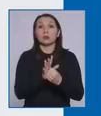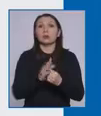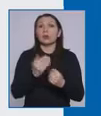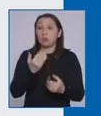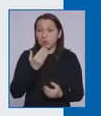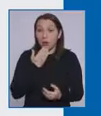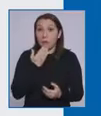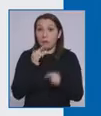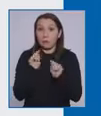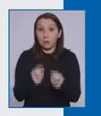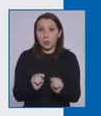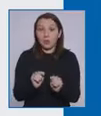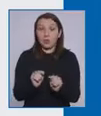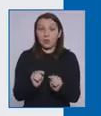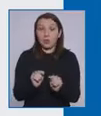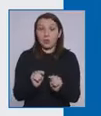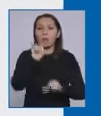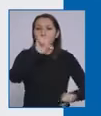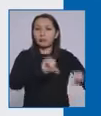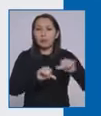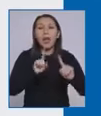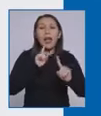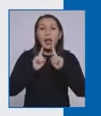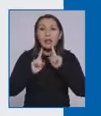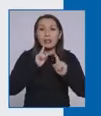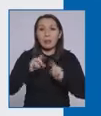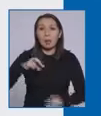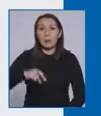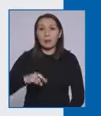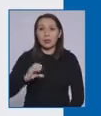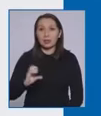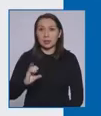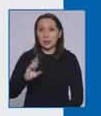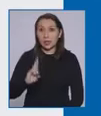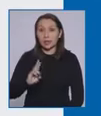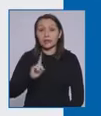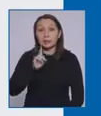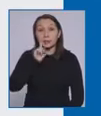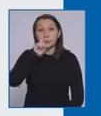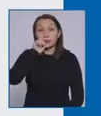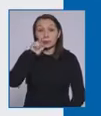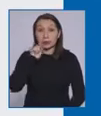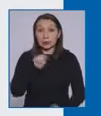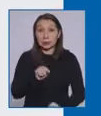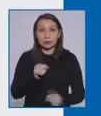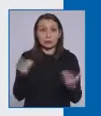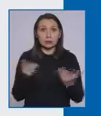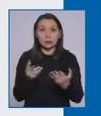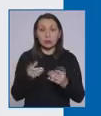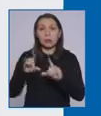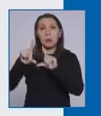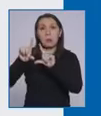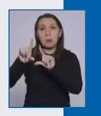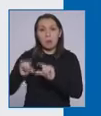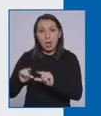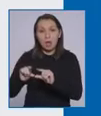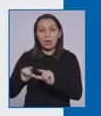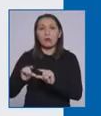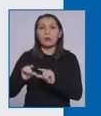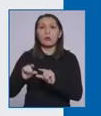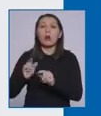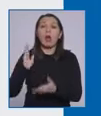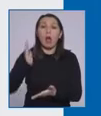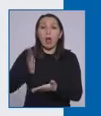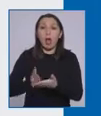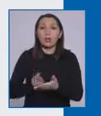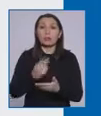incluso la positividad de exámenes de PCR, reacción de polimerasa en cadena, han disminuido hasta